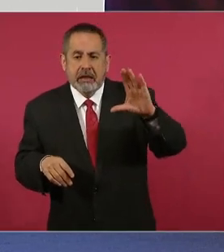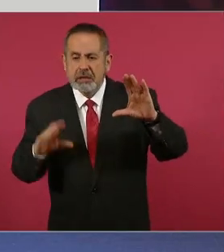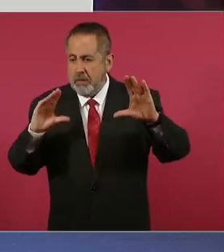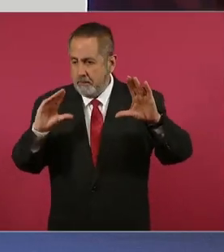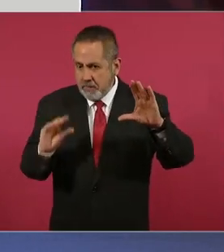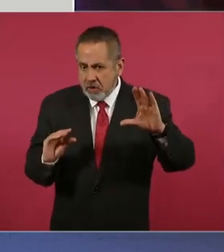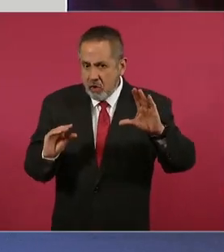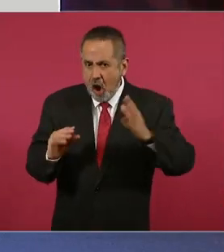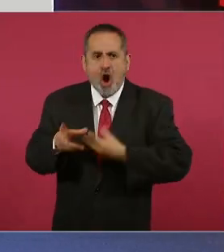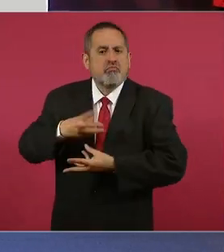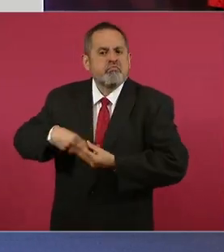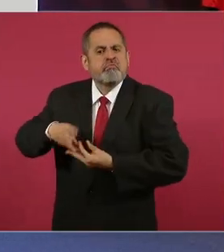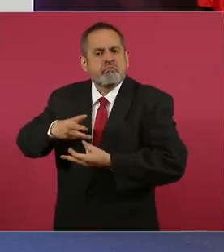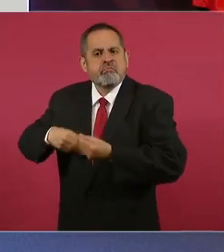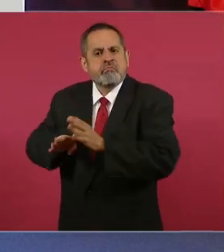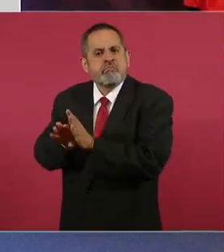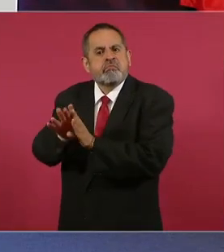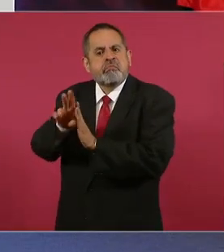los dos